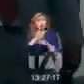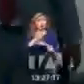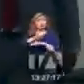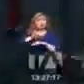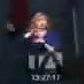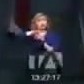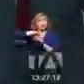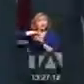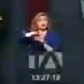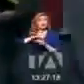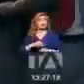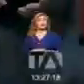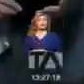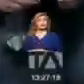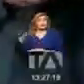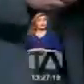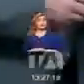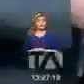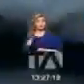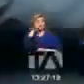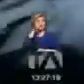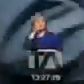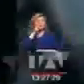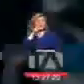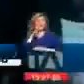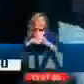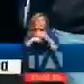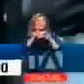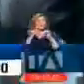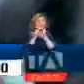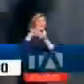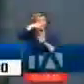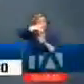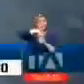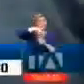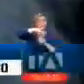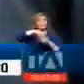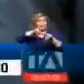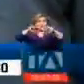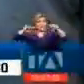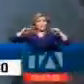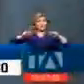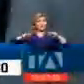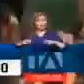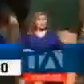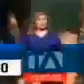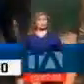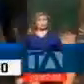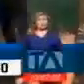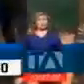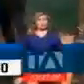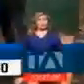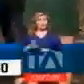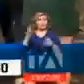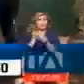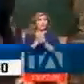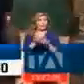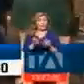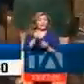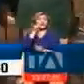Nacional Electoral, que realmente se encuentran ya agrupados al interior de esta sala. Ellos pusieron también unas